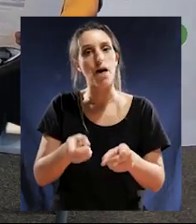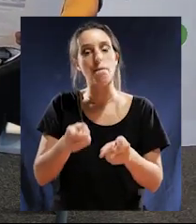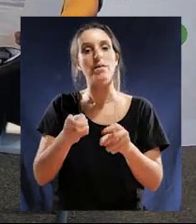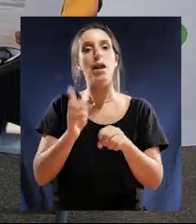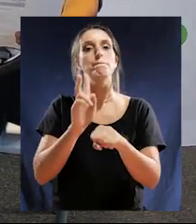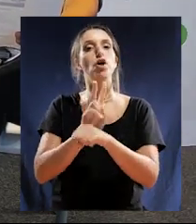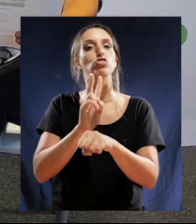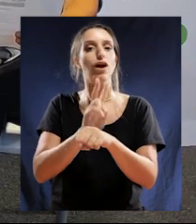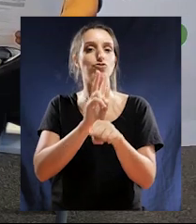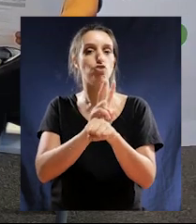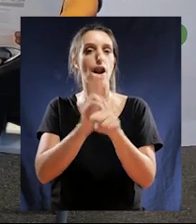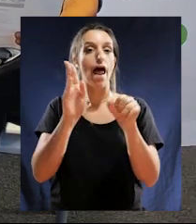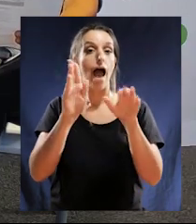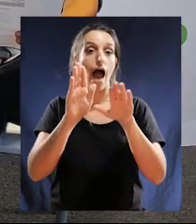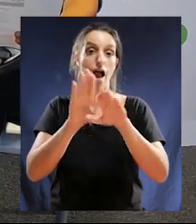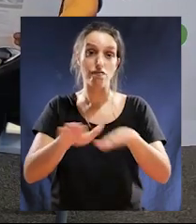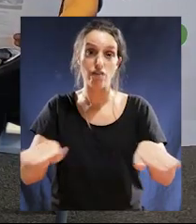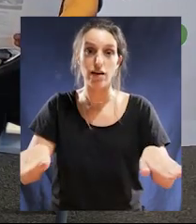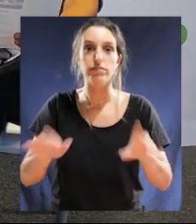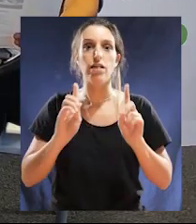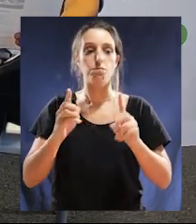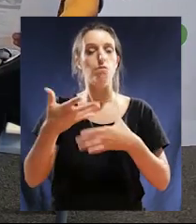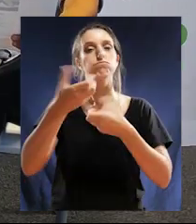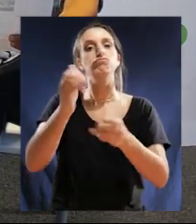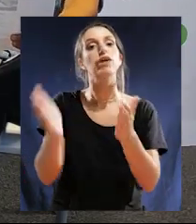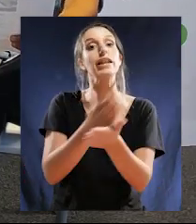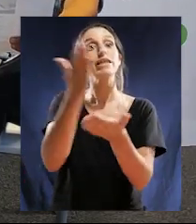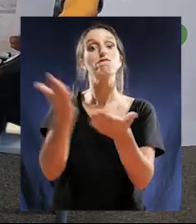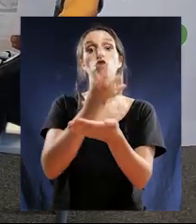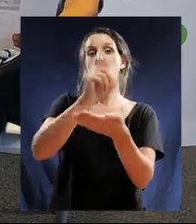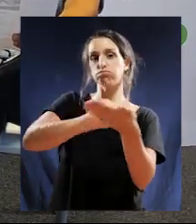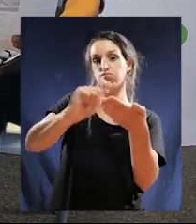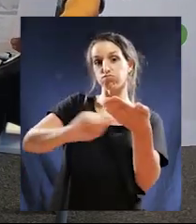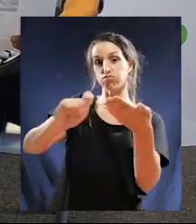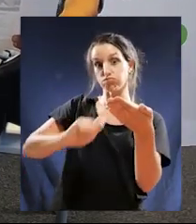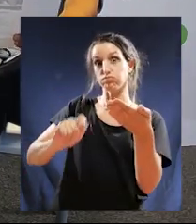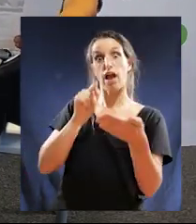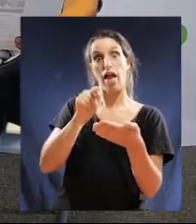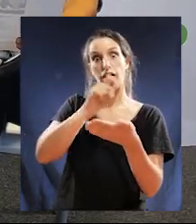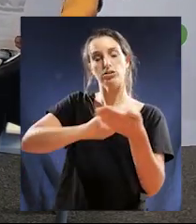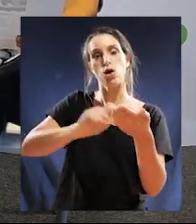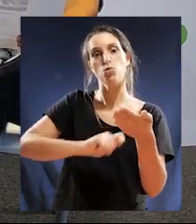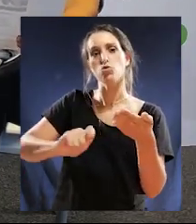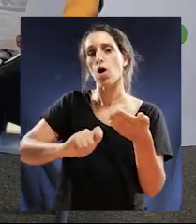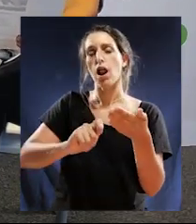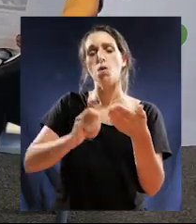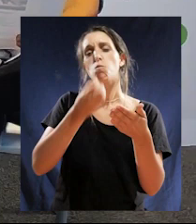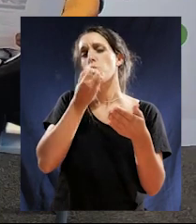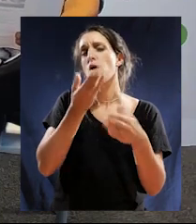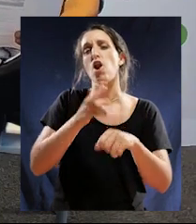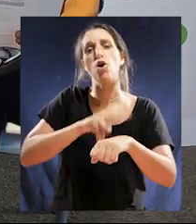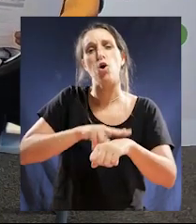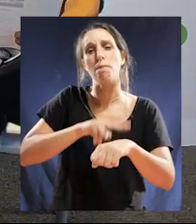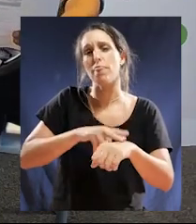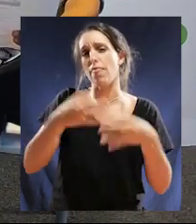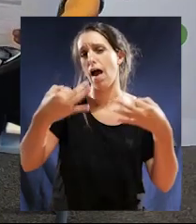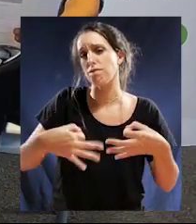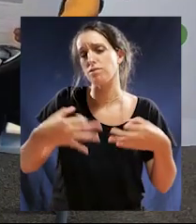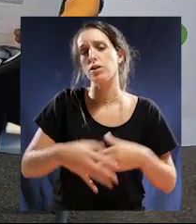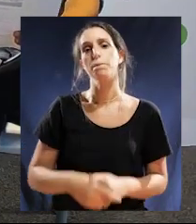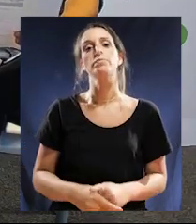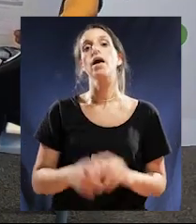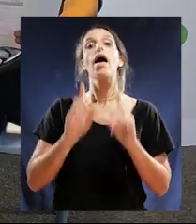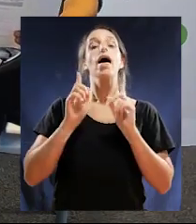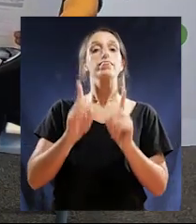instituciones de protección a la infancia es un libro totalmente recomendable autora de trabajar en